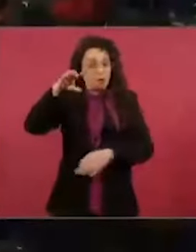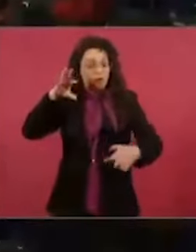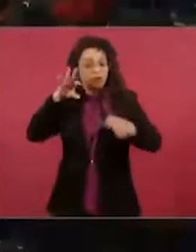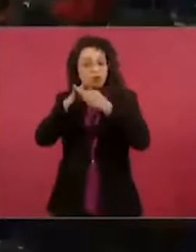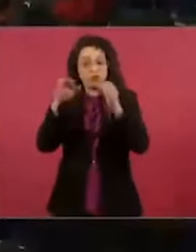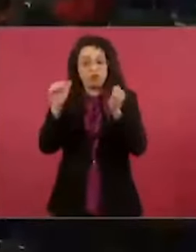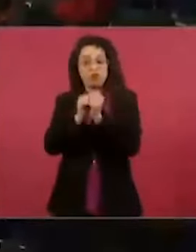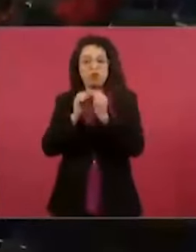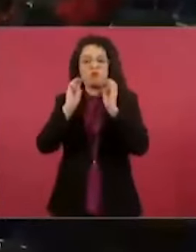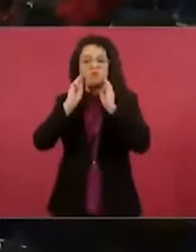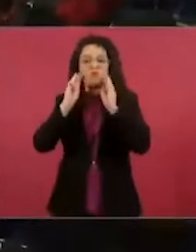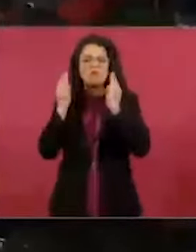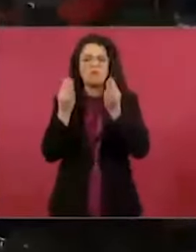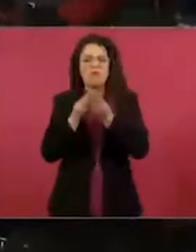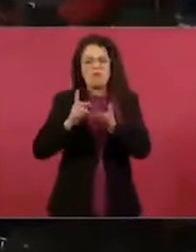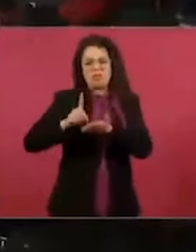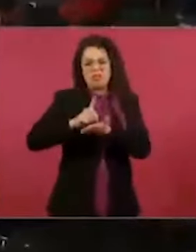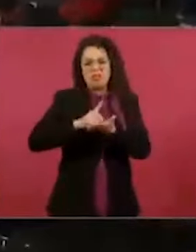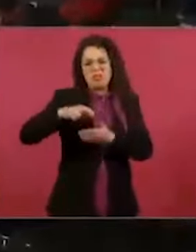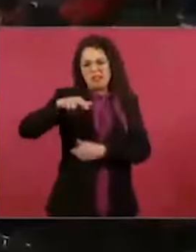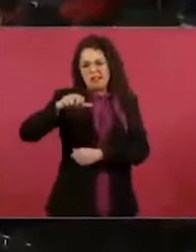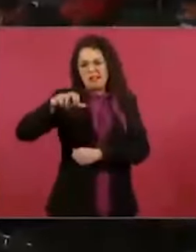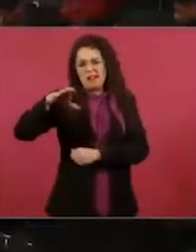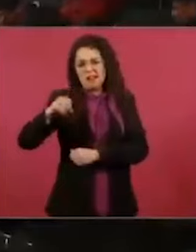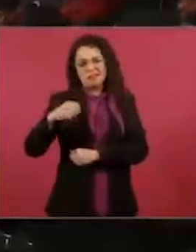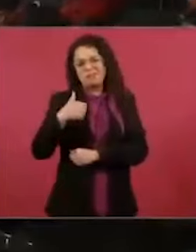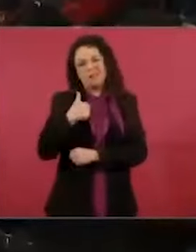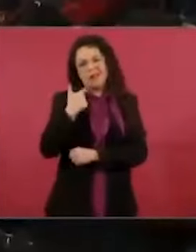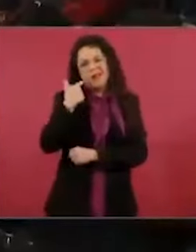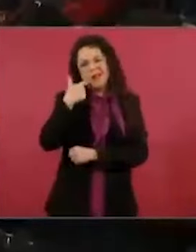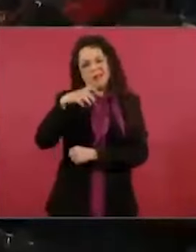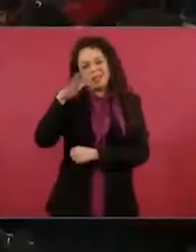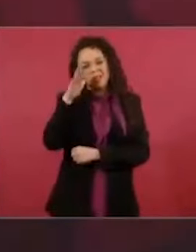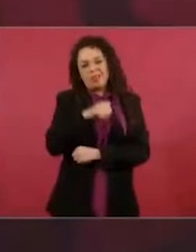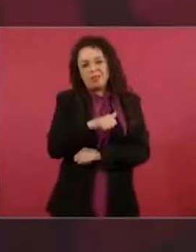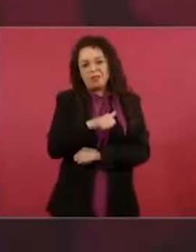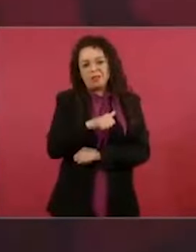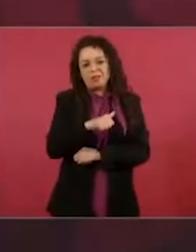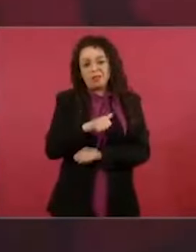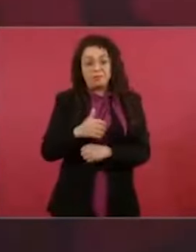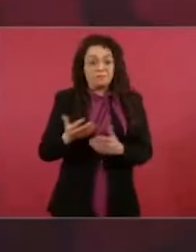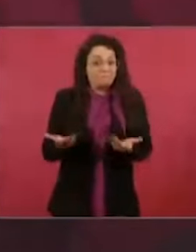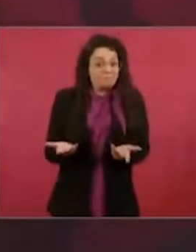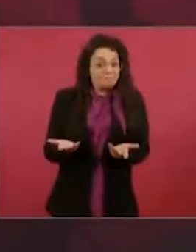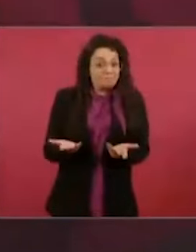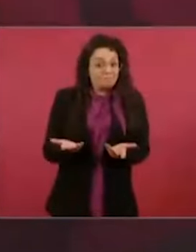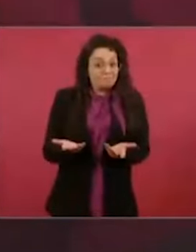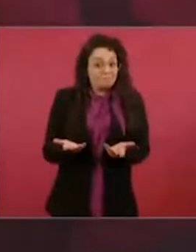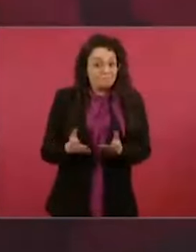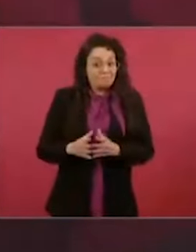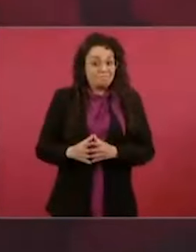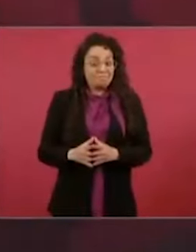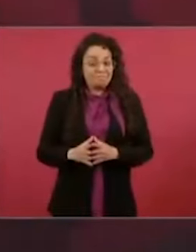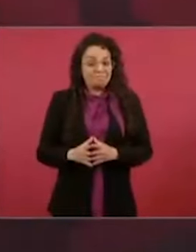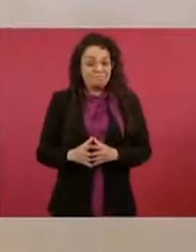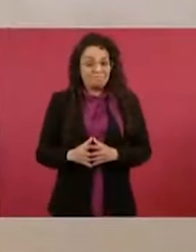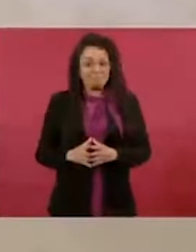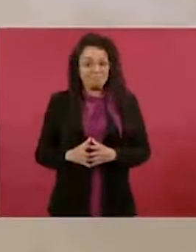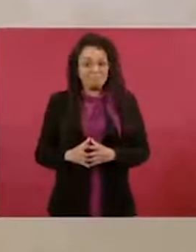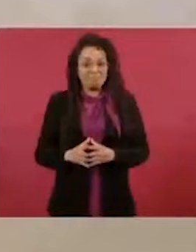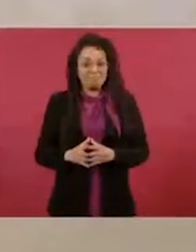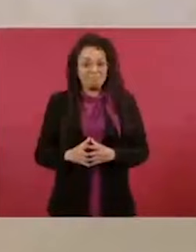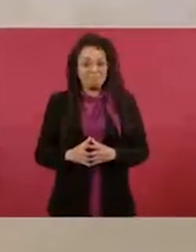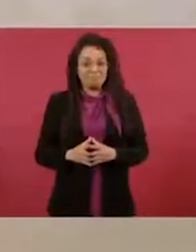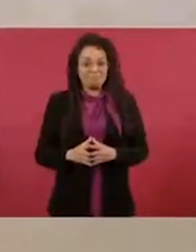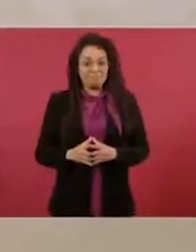Jorge Armando en los detalles de la Reforma al poder judicial Pues bueno se dio cuenta de cóm la